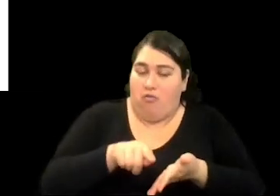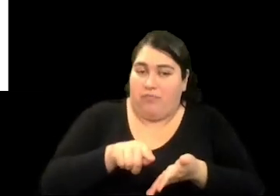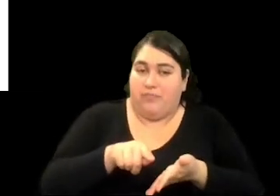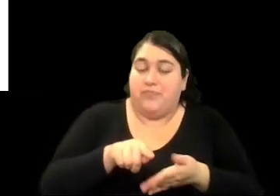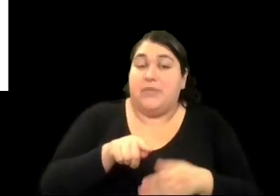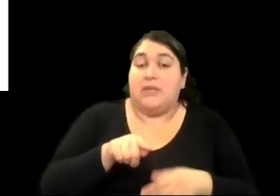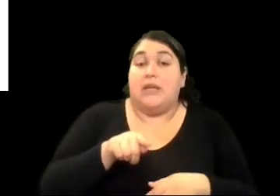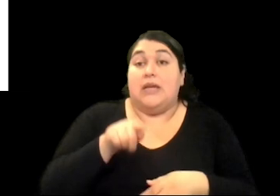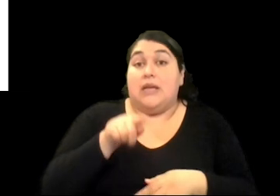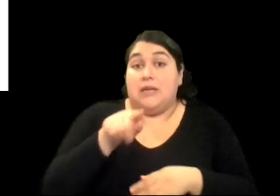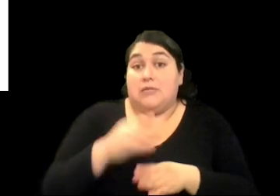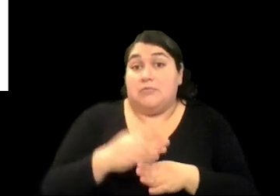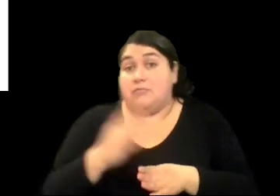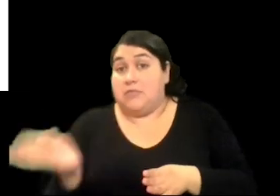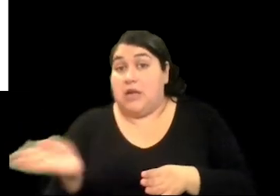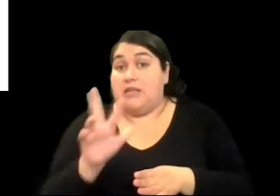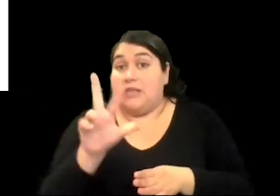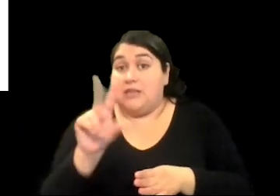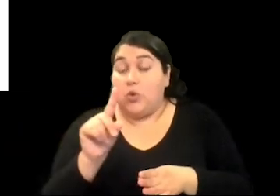estaría después del 31 del 3.